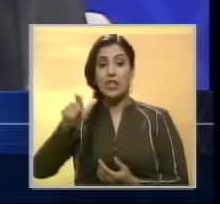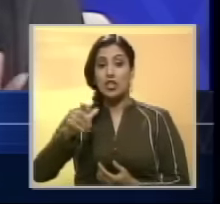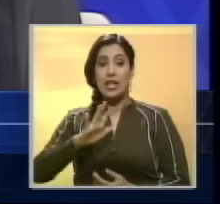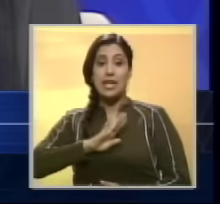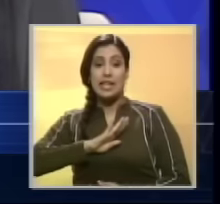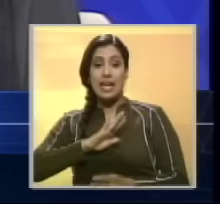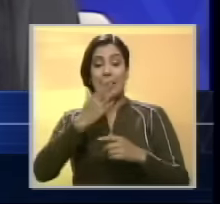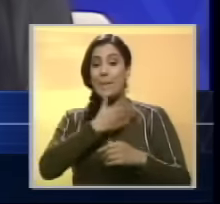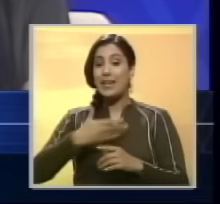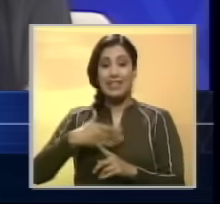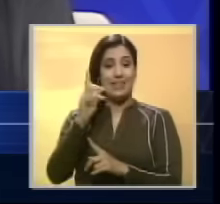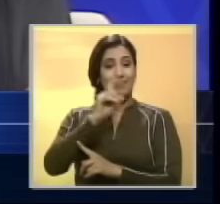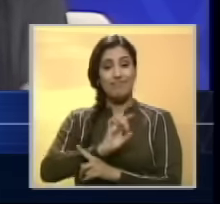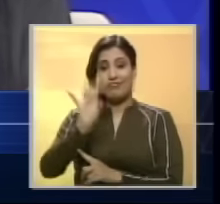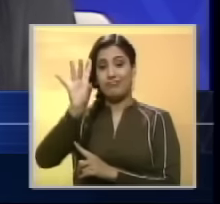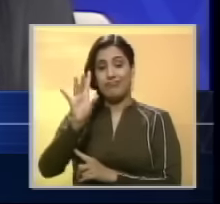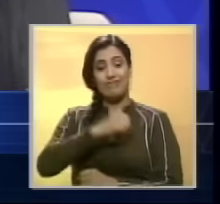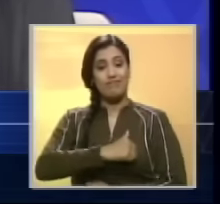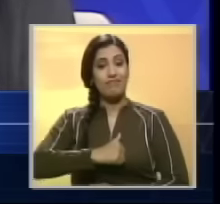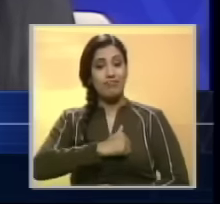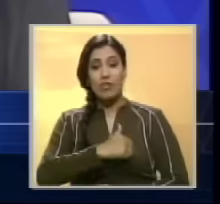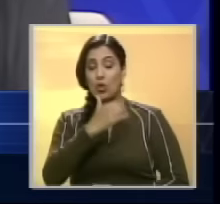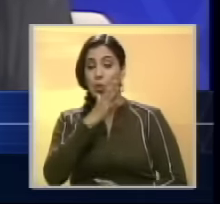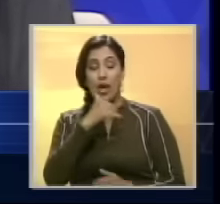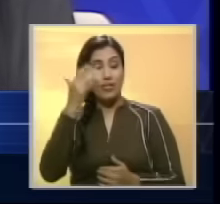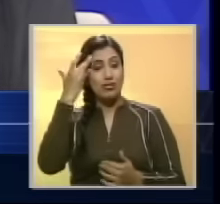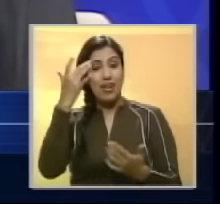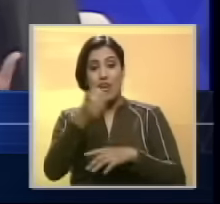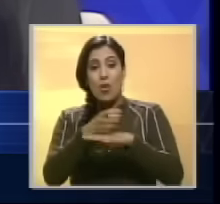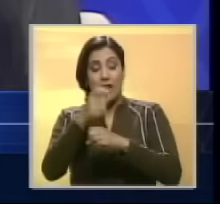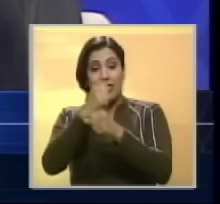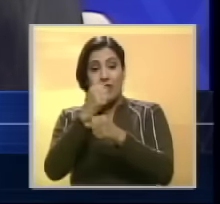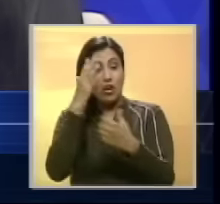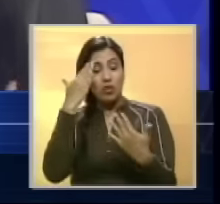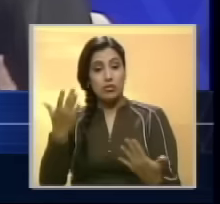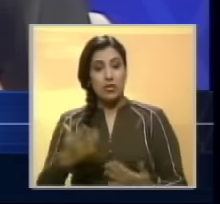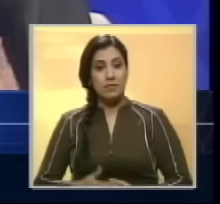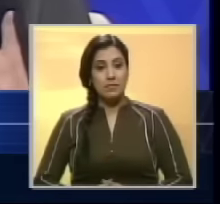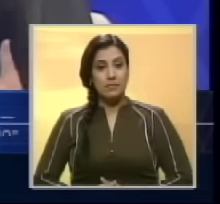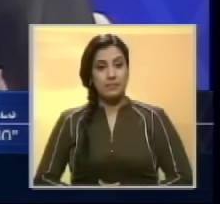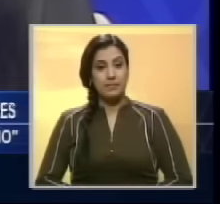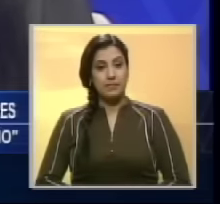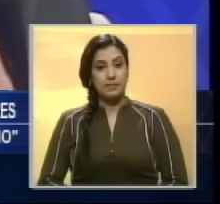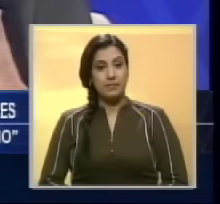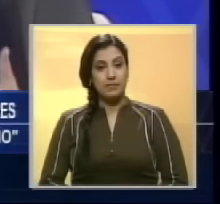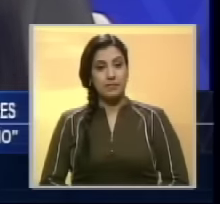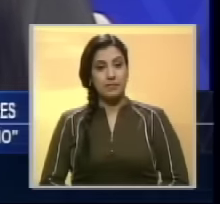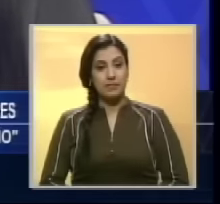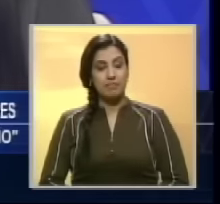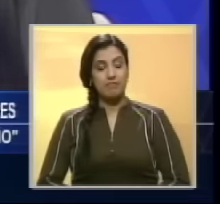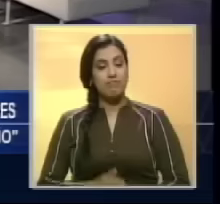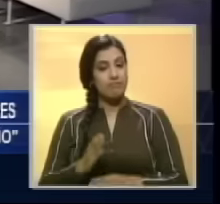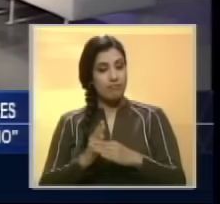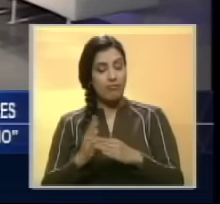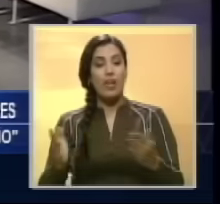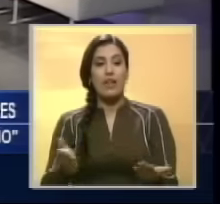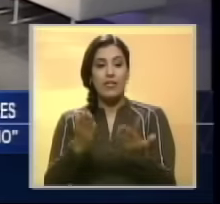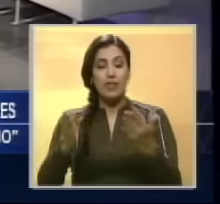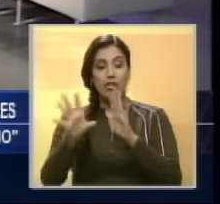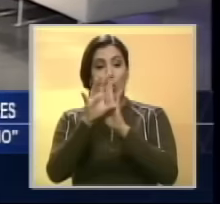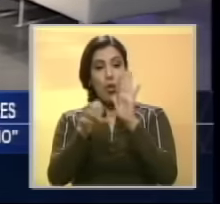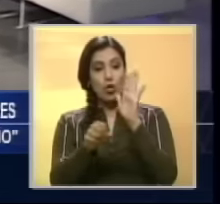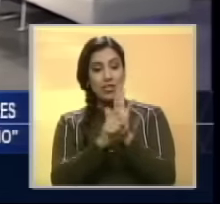teniendo un presidente que lamentablemente no sabe gobernar instó en que la